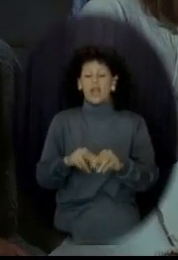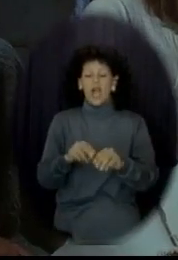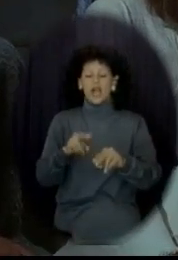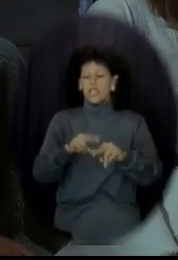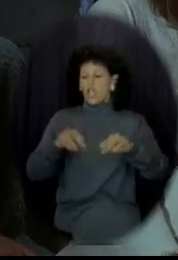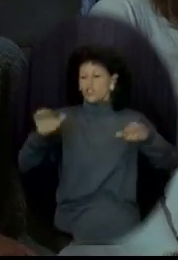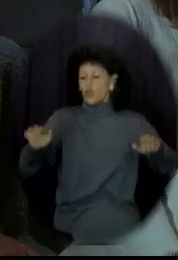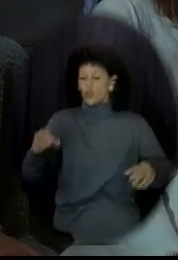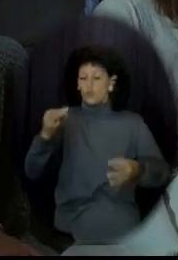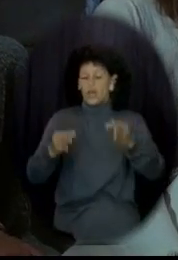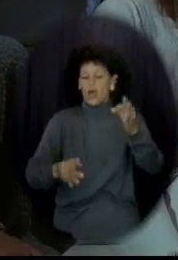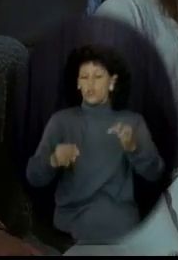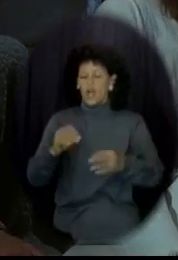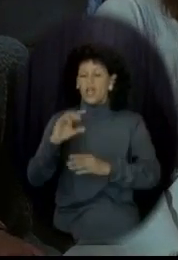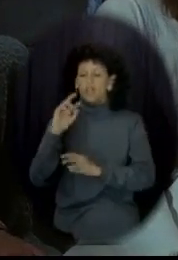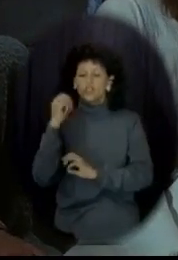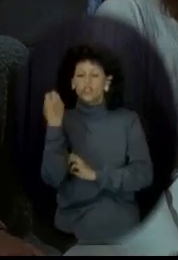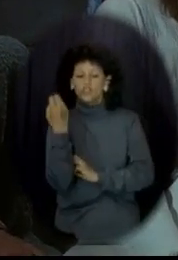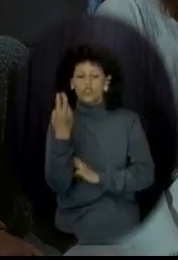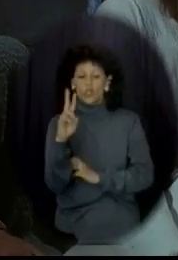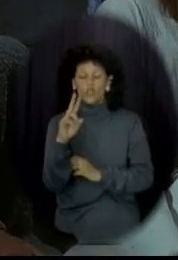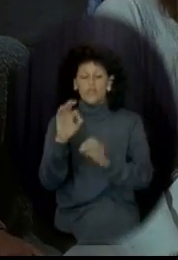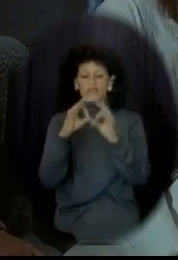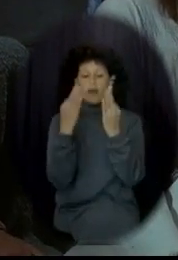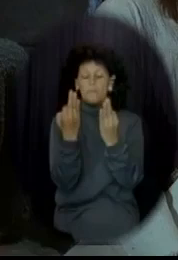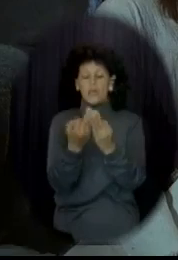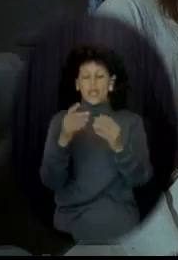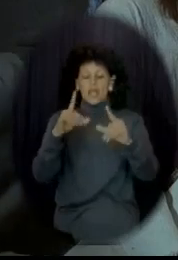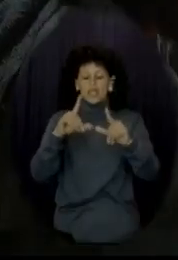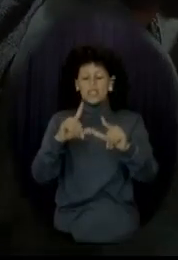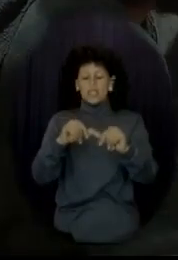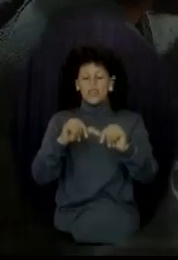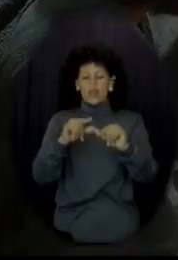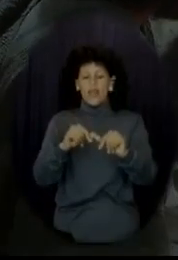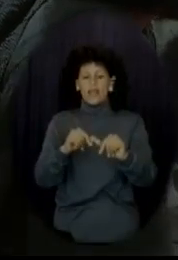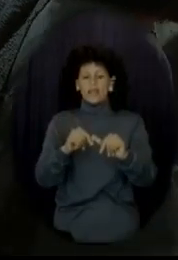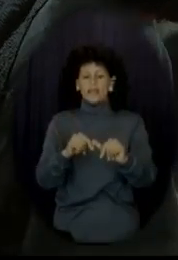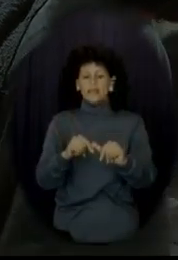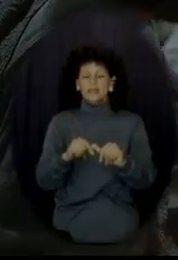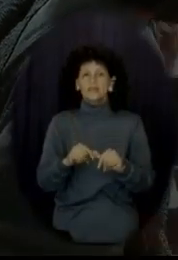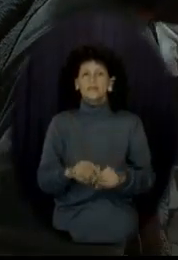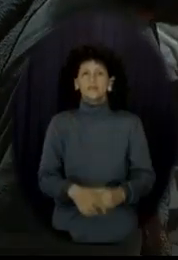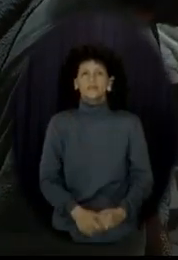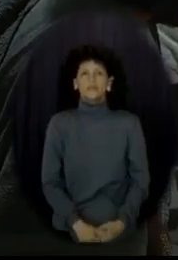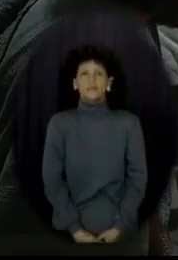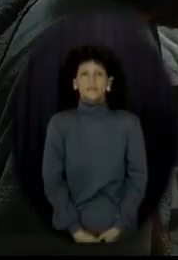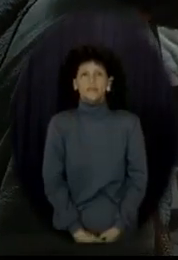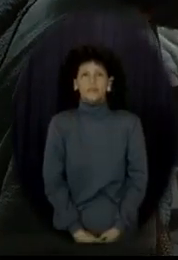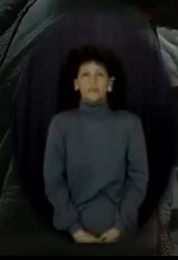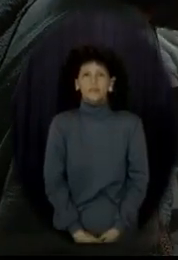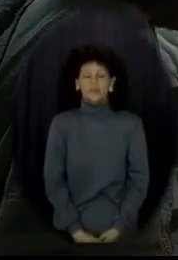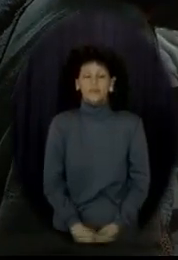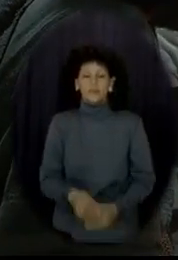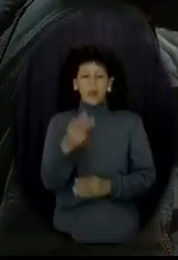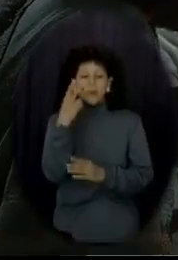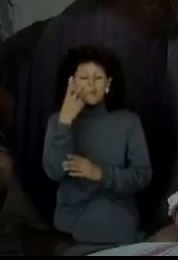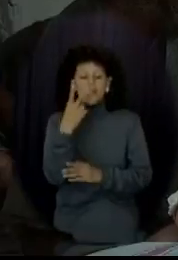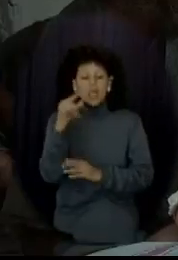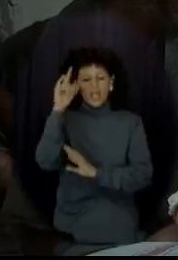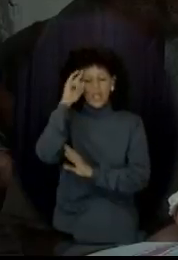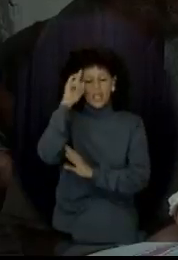Y en su trono juzgarán a las 12 tribus de Israel. Entonces no existe el traidor. Simón, Simón, mira